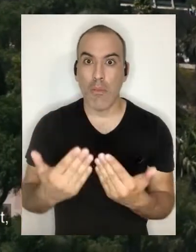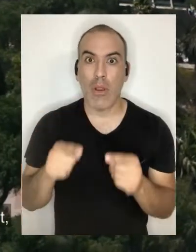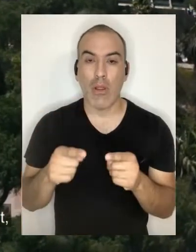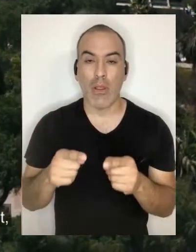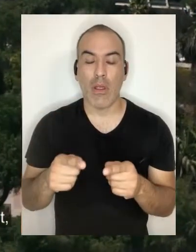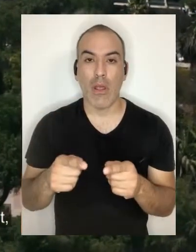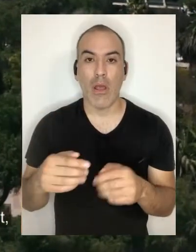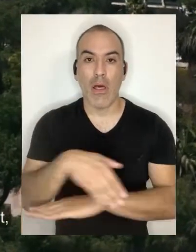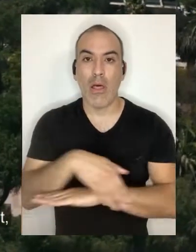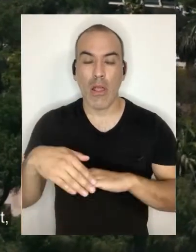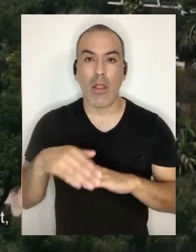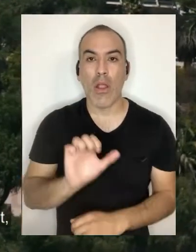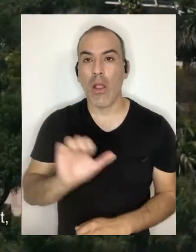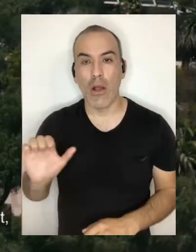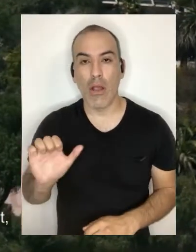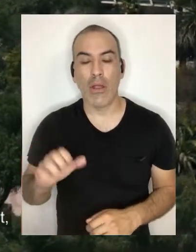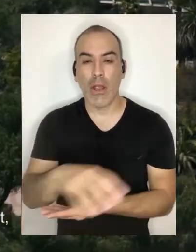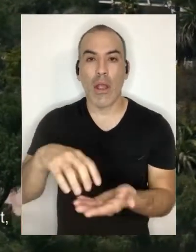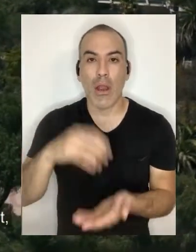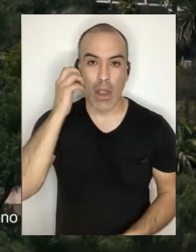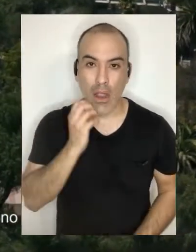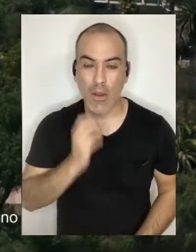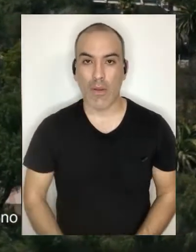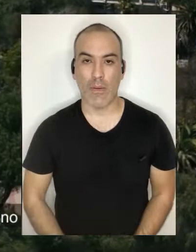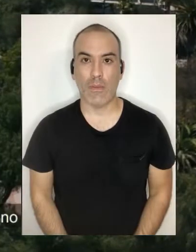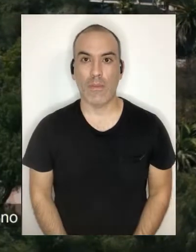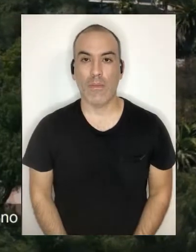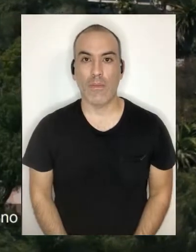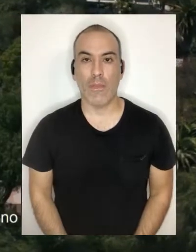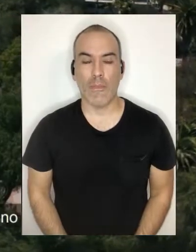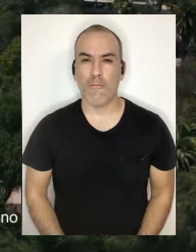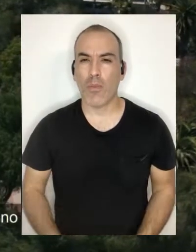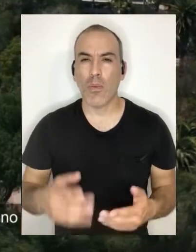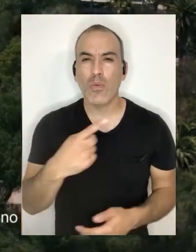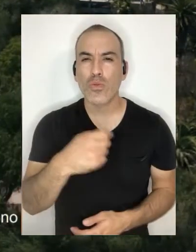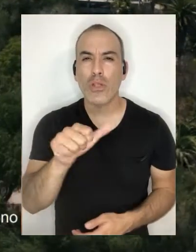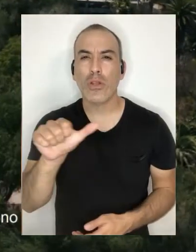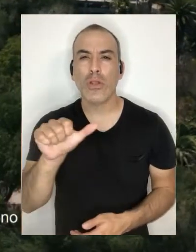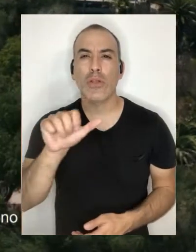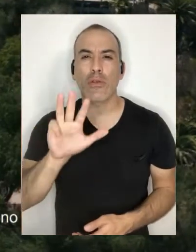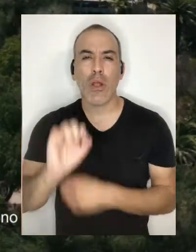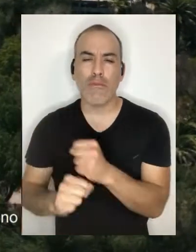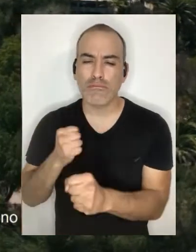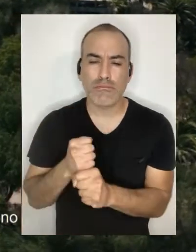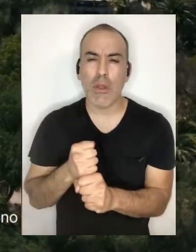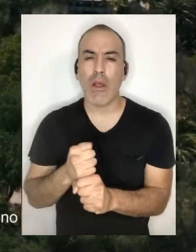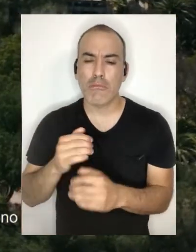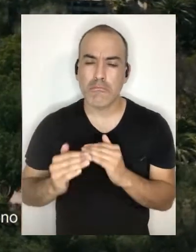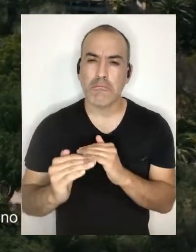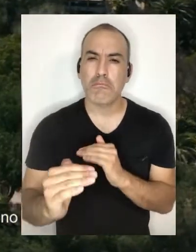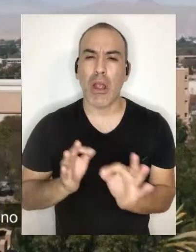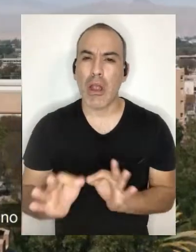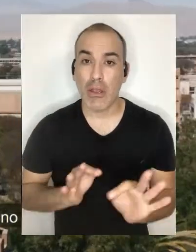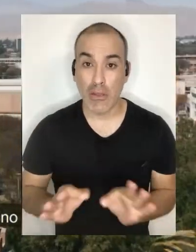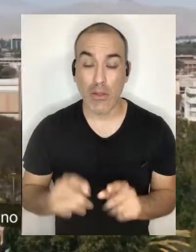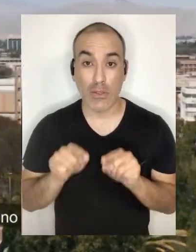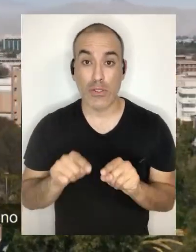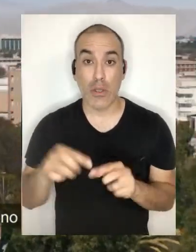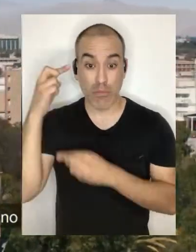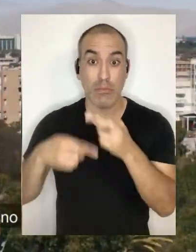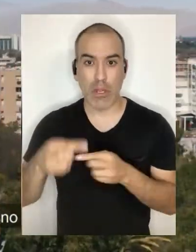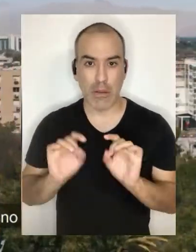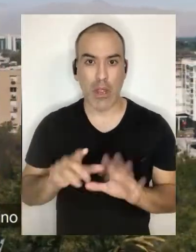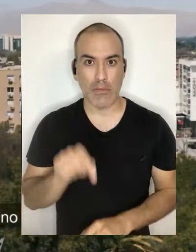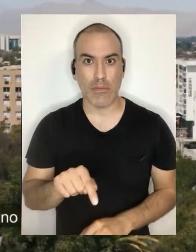posición al poniente de la Plaza Arturo Prat, sus más de 169 años de vida arquitectónica y